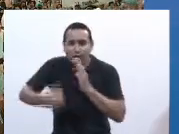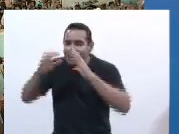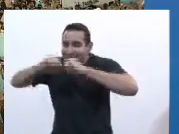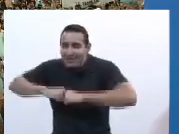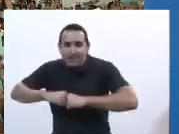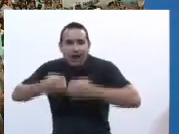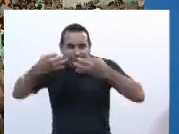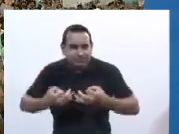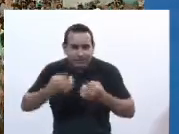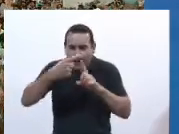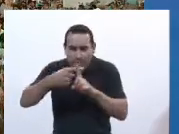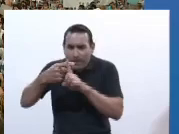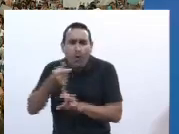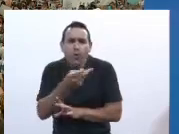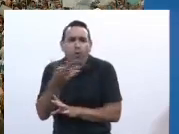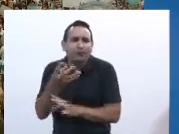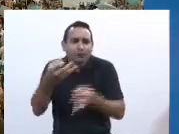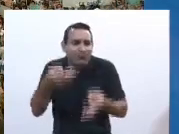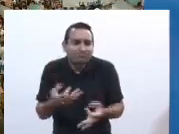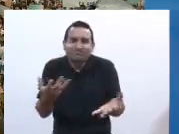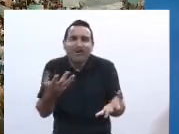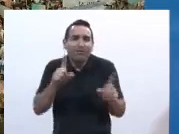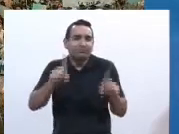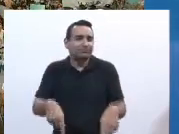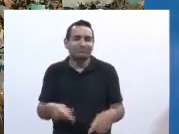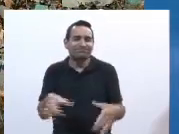en saber cuántos hay a ciencia cierta.